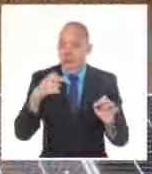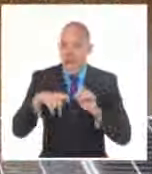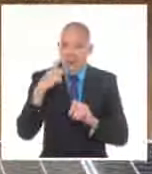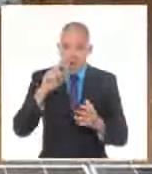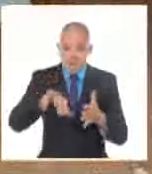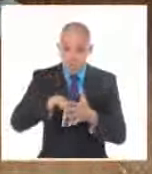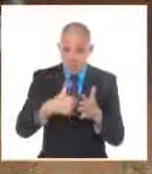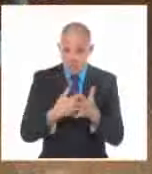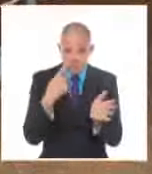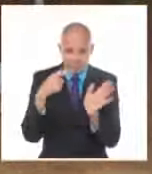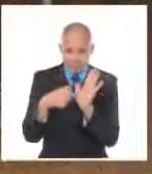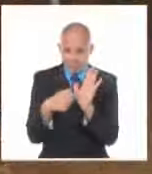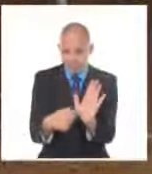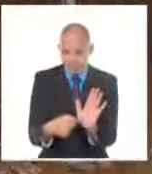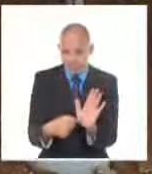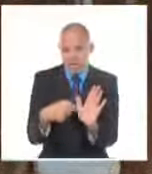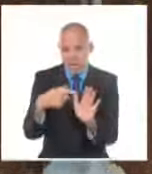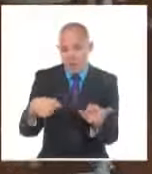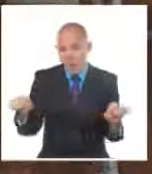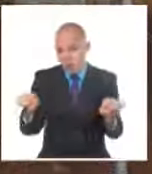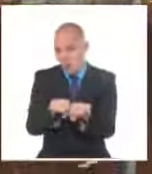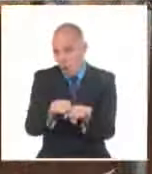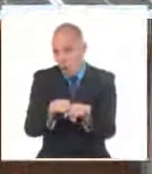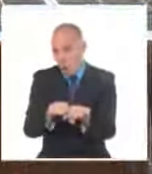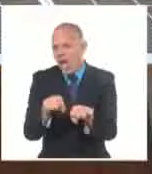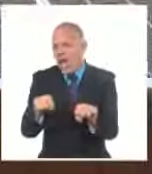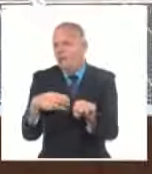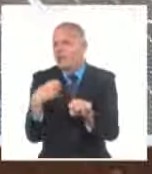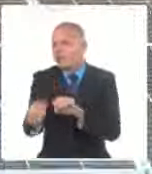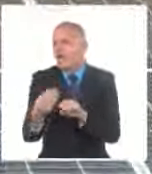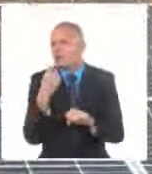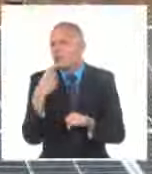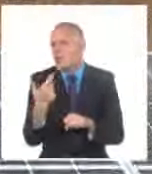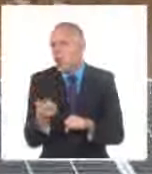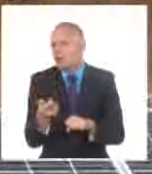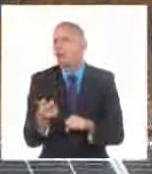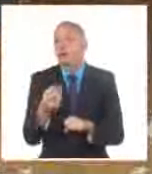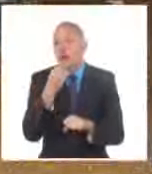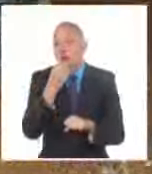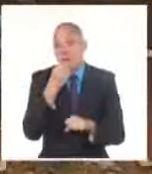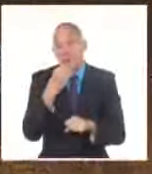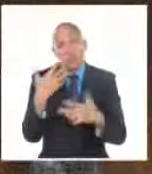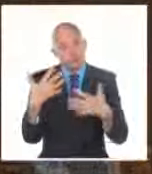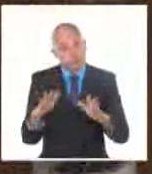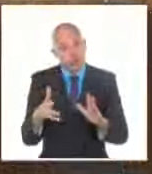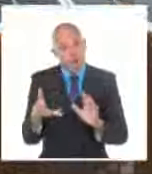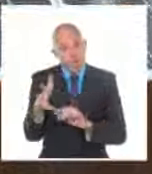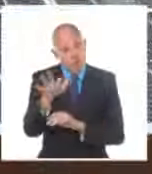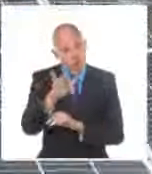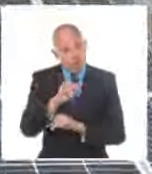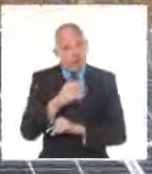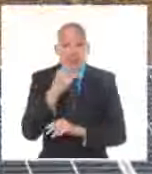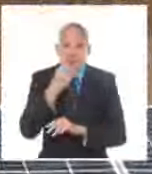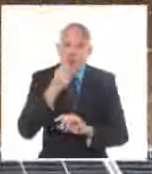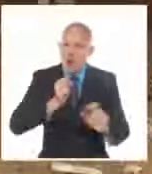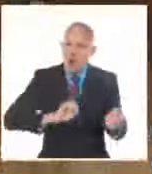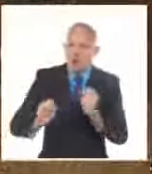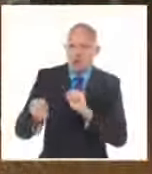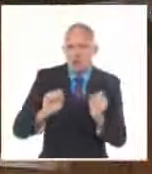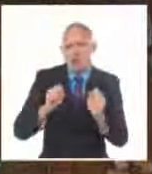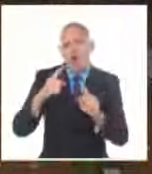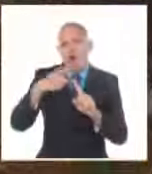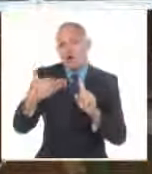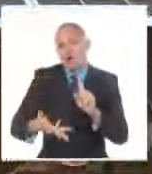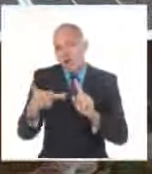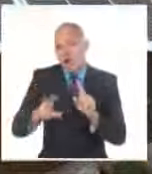vez sincronizado, puede generar al país un ahorro diario de 5 toneladas